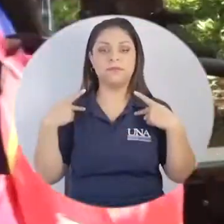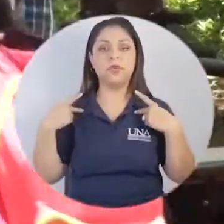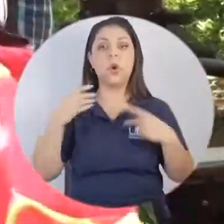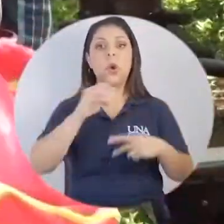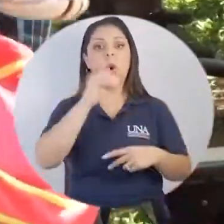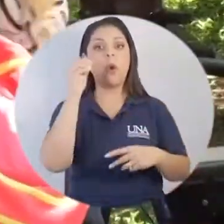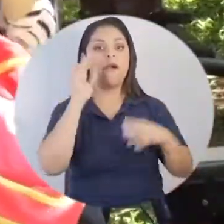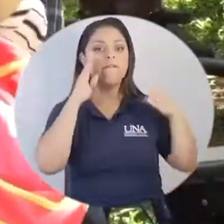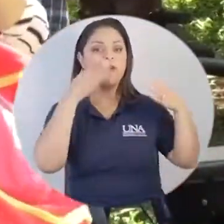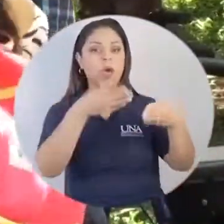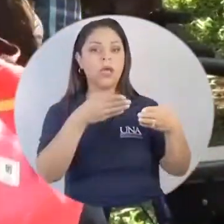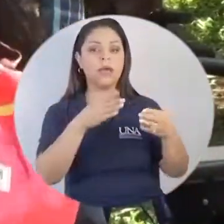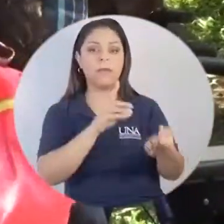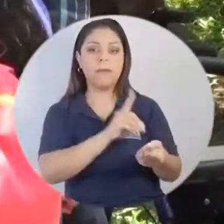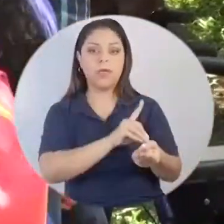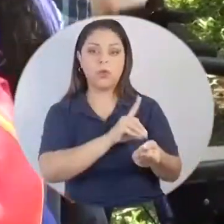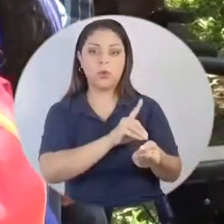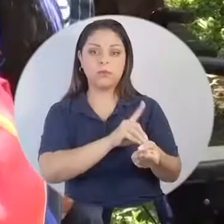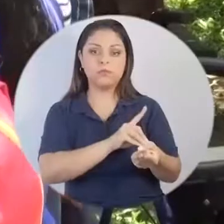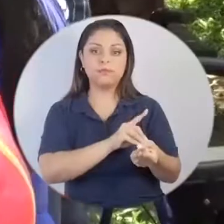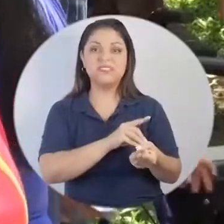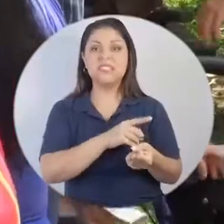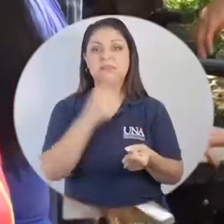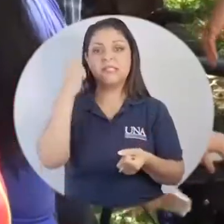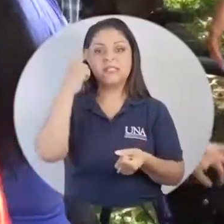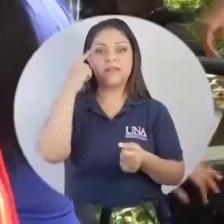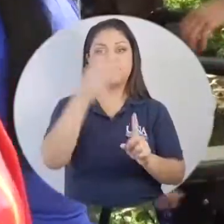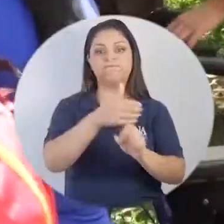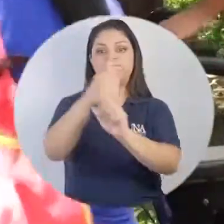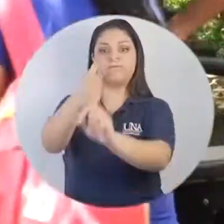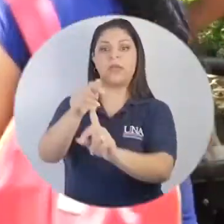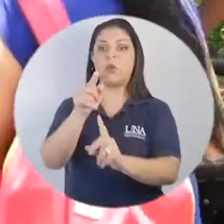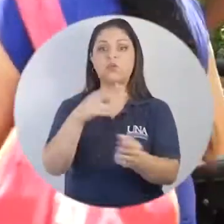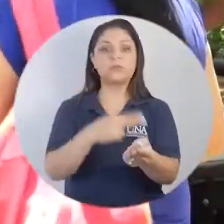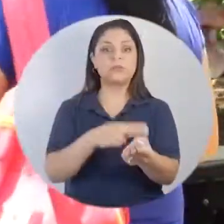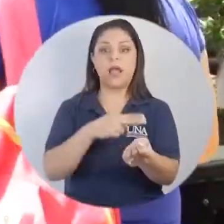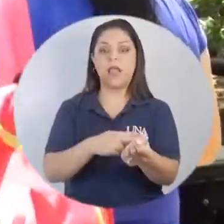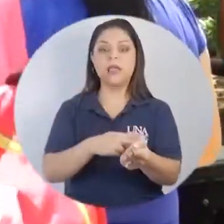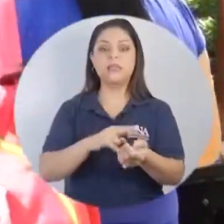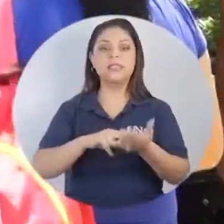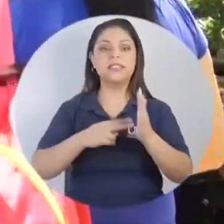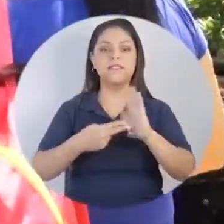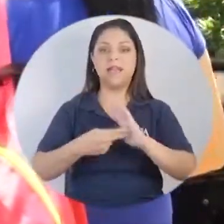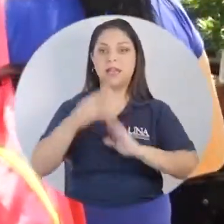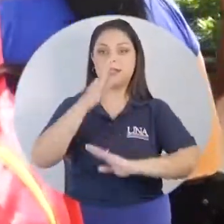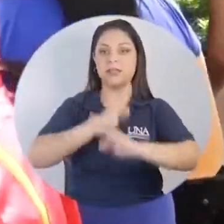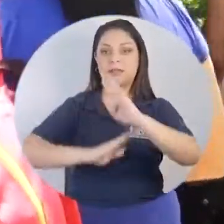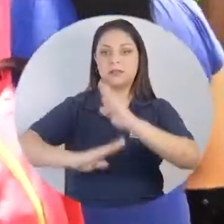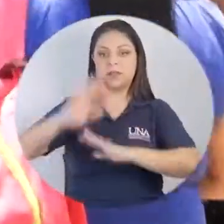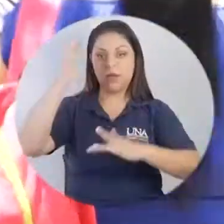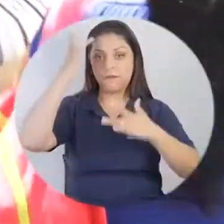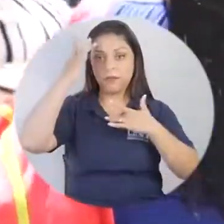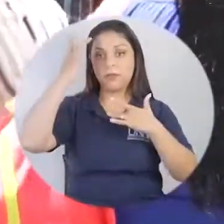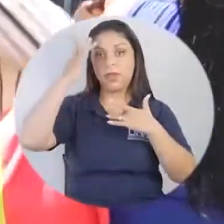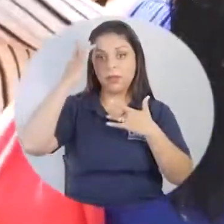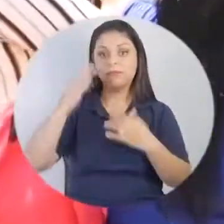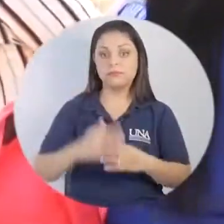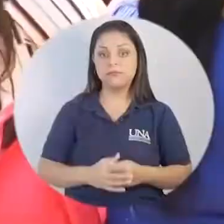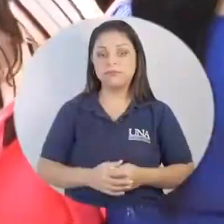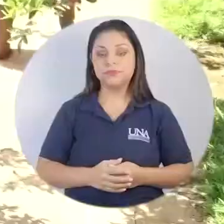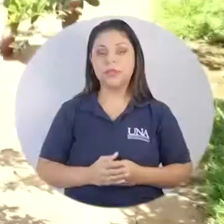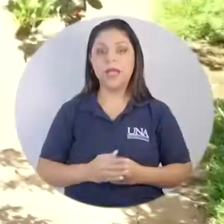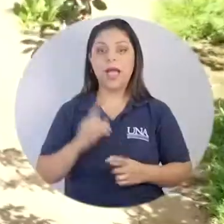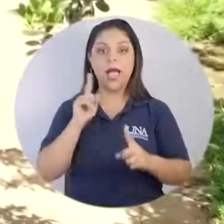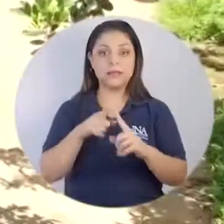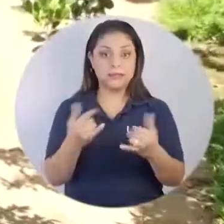médico, ¿verdad?, donde inclusive se recluían tal vez en hospitales, ¿verdad?, y se consideraba que la discapacidad era una enfermedad, ¿verdad?, hasta llegar a